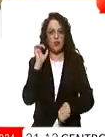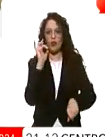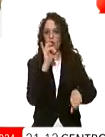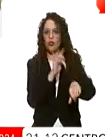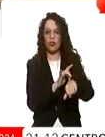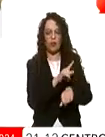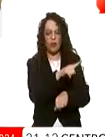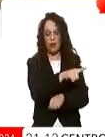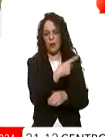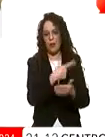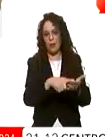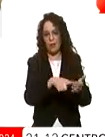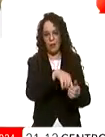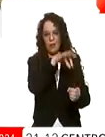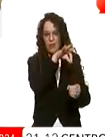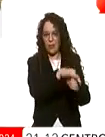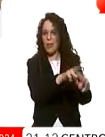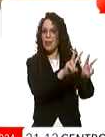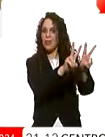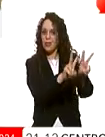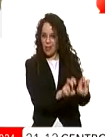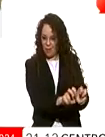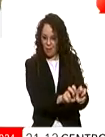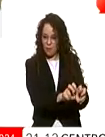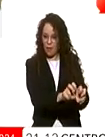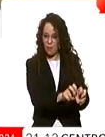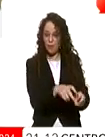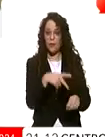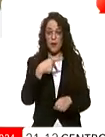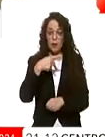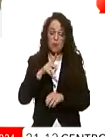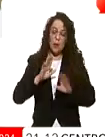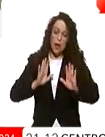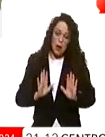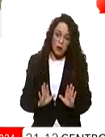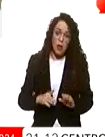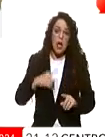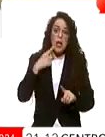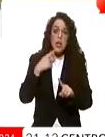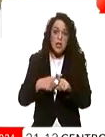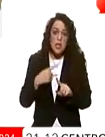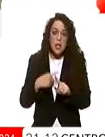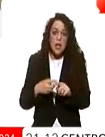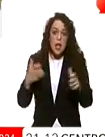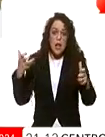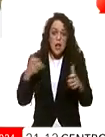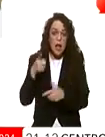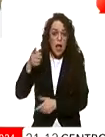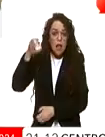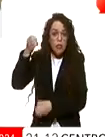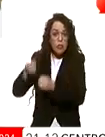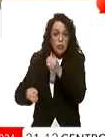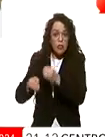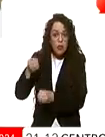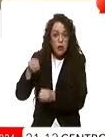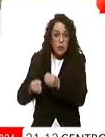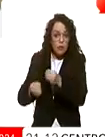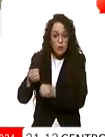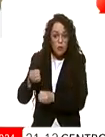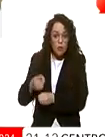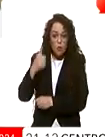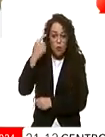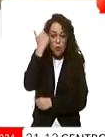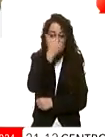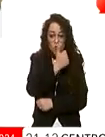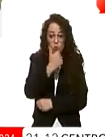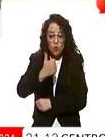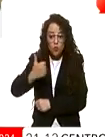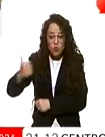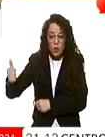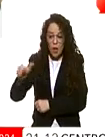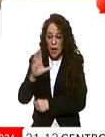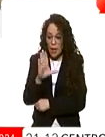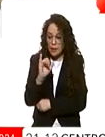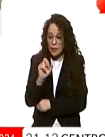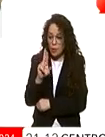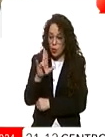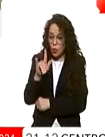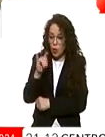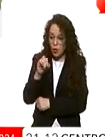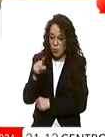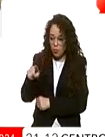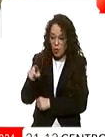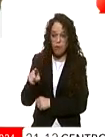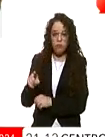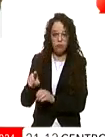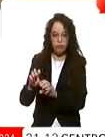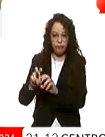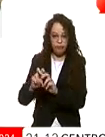uno de los jueces es válida o inválida, le corresponderá a los tribunales colegiados de cada uno de los circuitos, analizarlo,